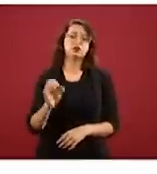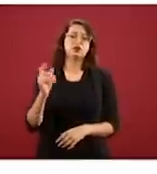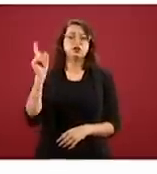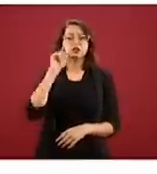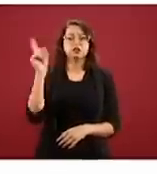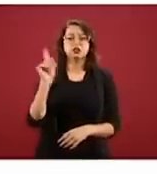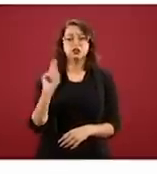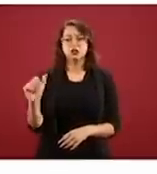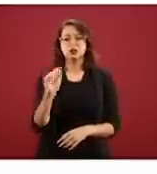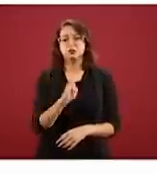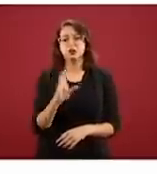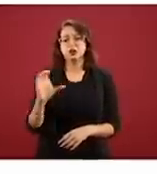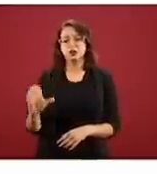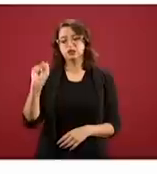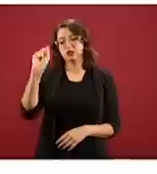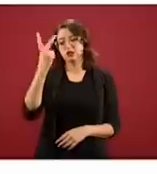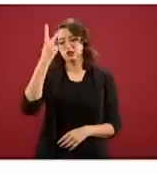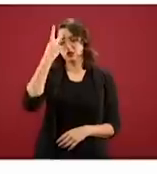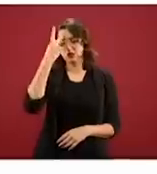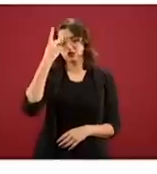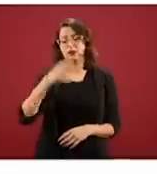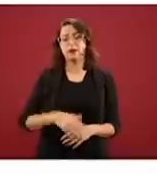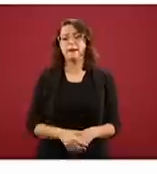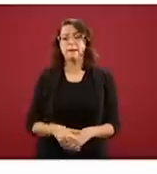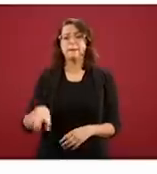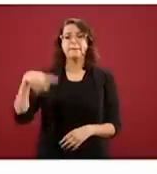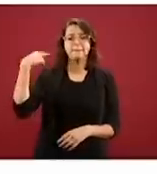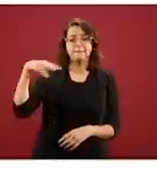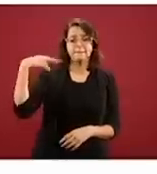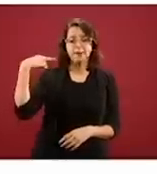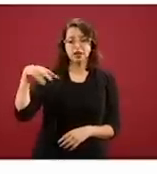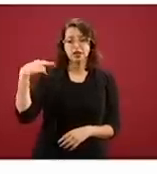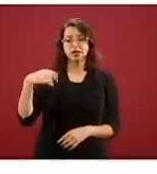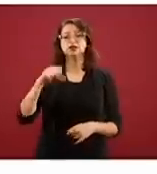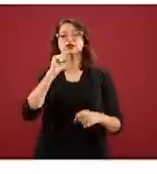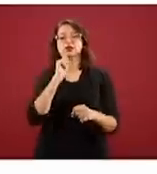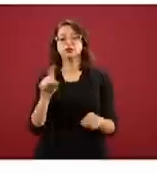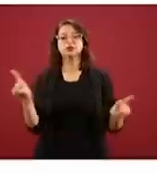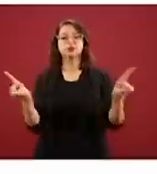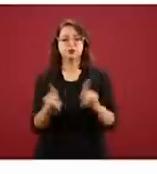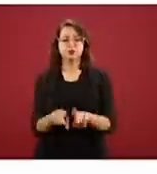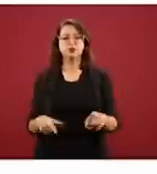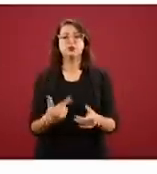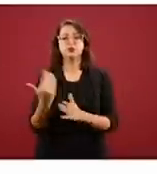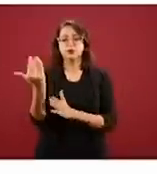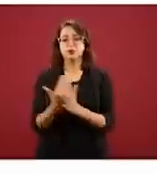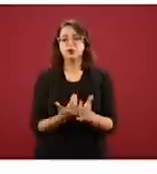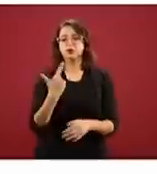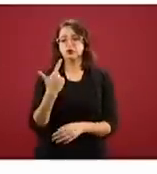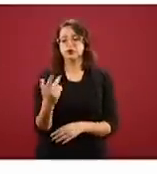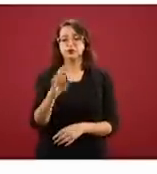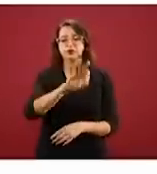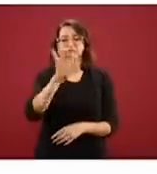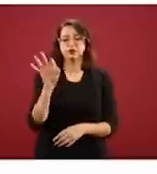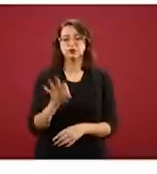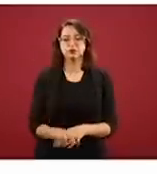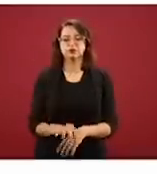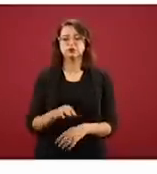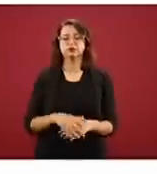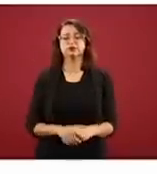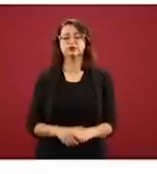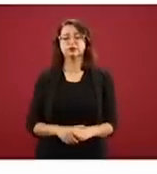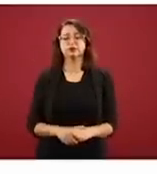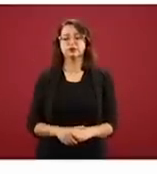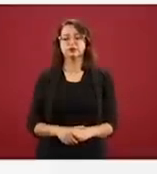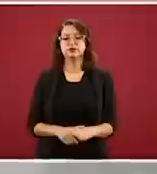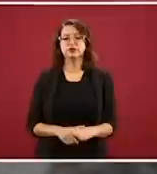Zacatecas, Baja California, San Luis Potosí, Veracruz también registra un menos 7% en la tasa de